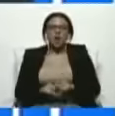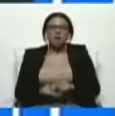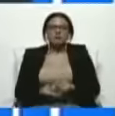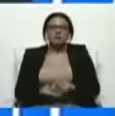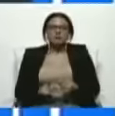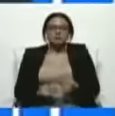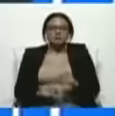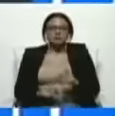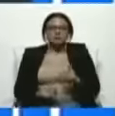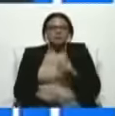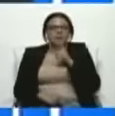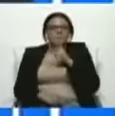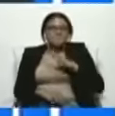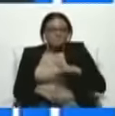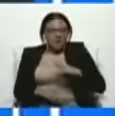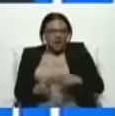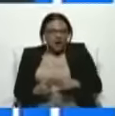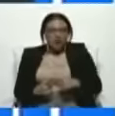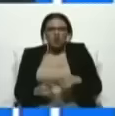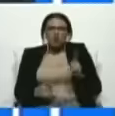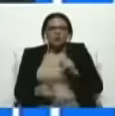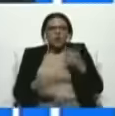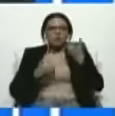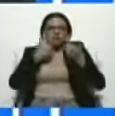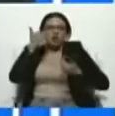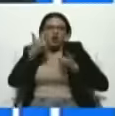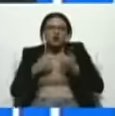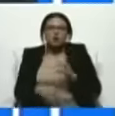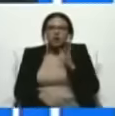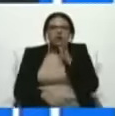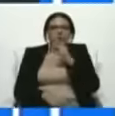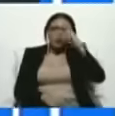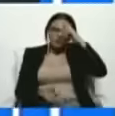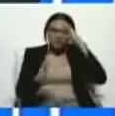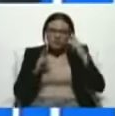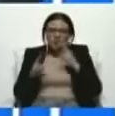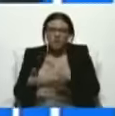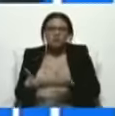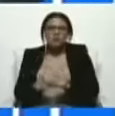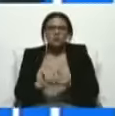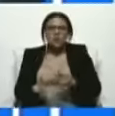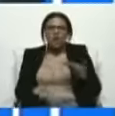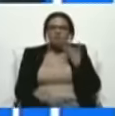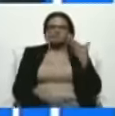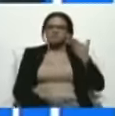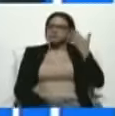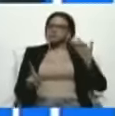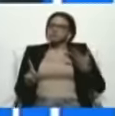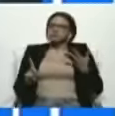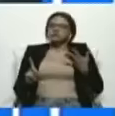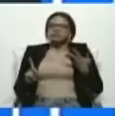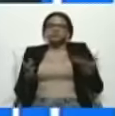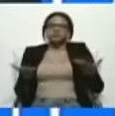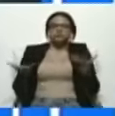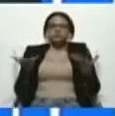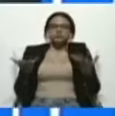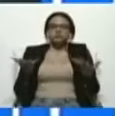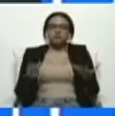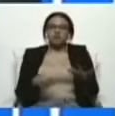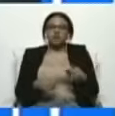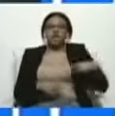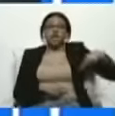profundamente groseros, profundamente irrespetuosos, Nosotros, en aras del acuerdo y del